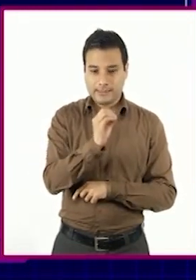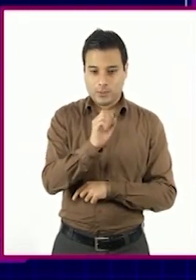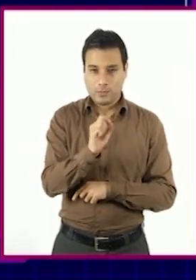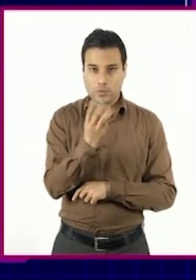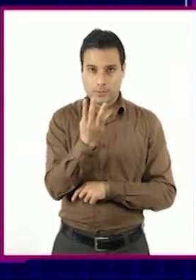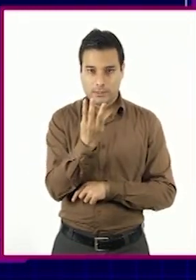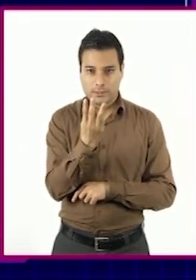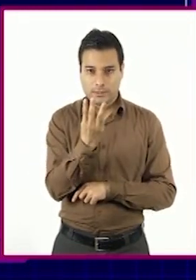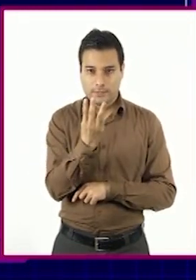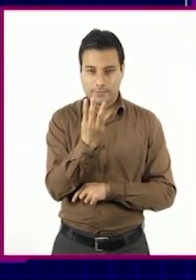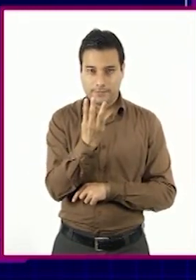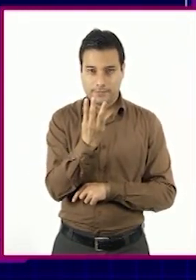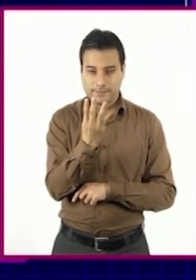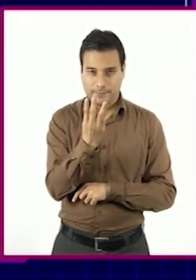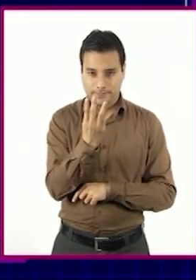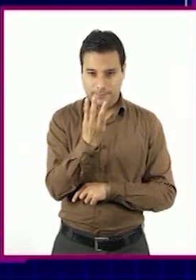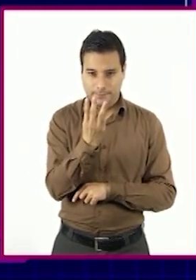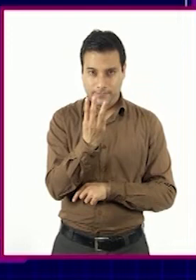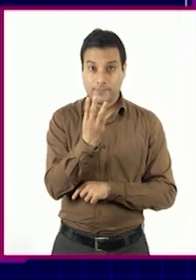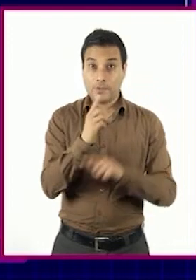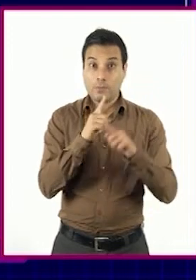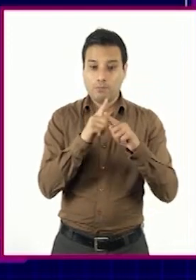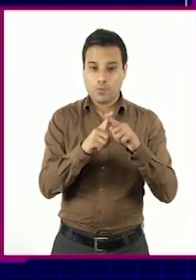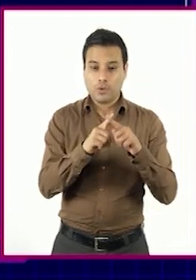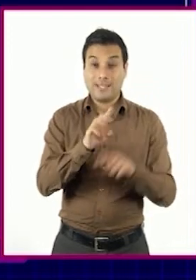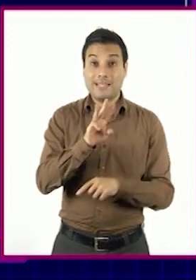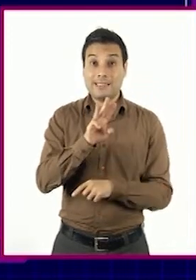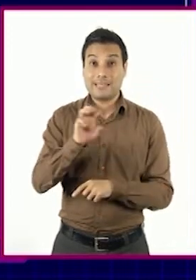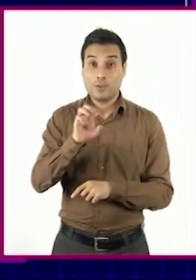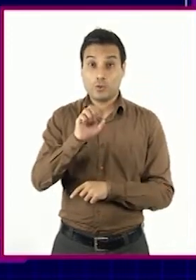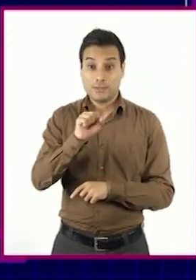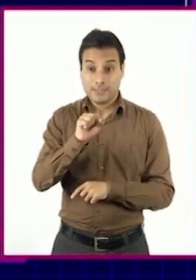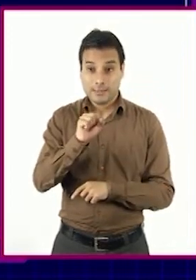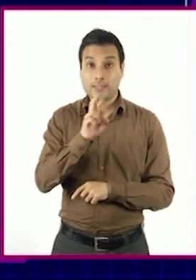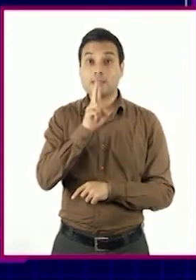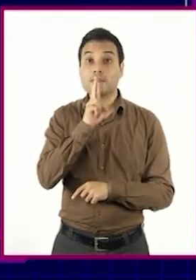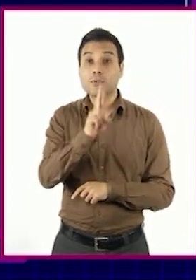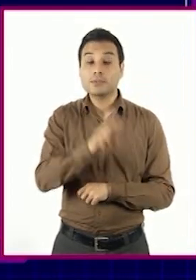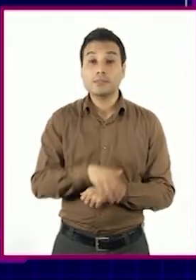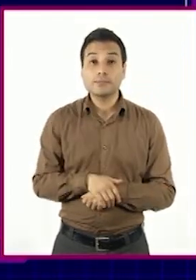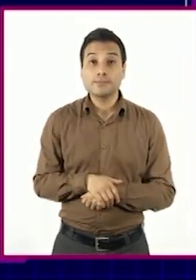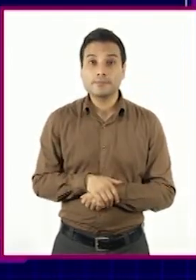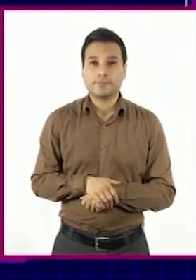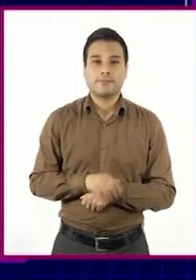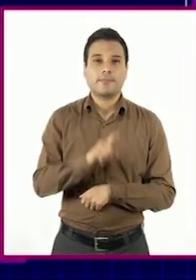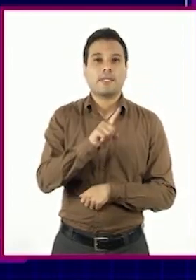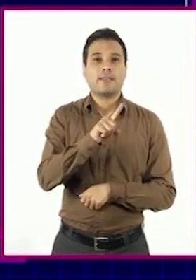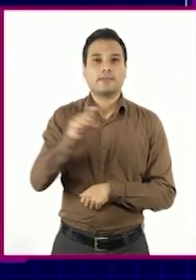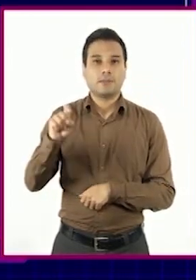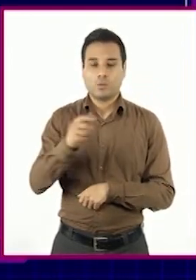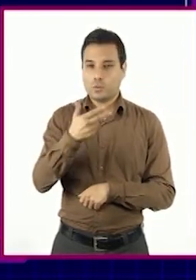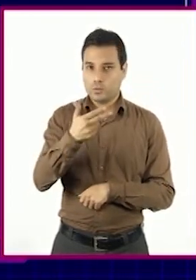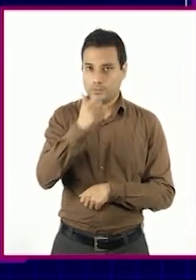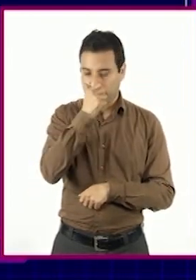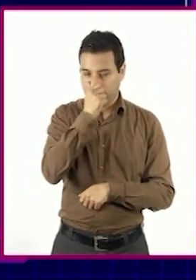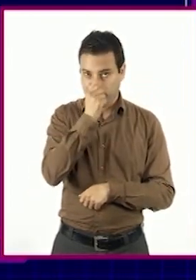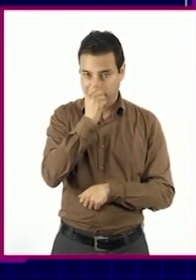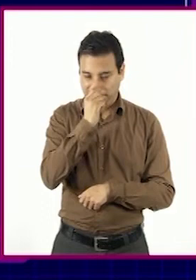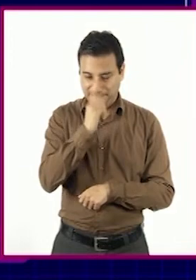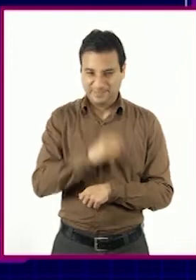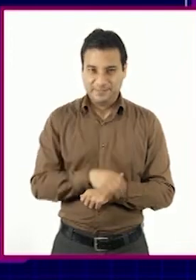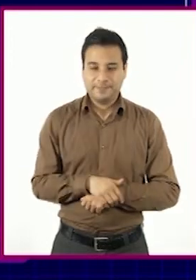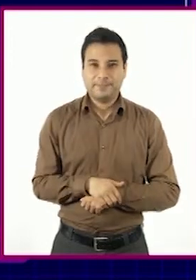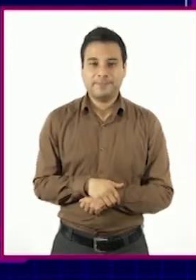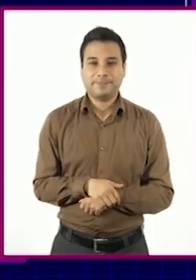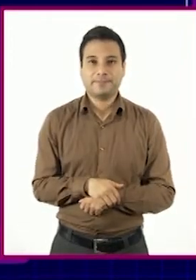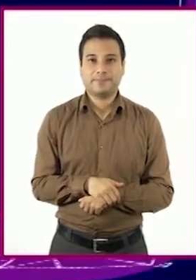0.3, que al multiplicarlo por 360 grados, el ángulo resultante es de 108